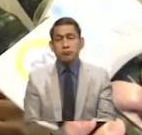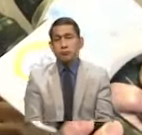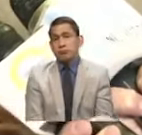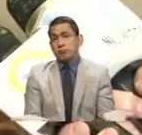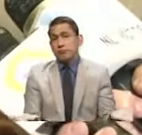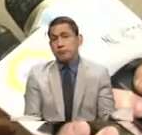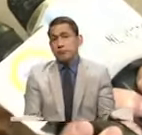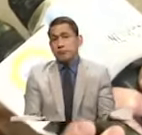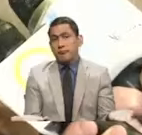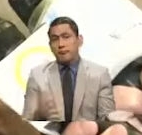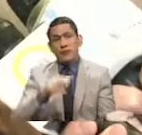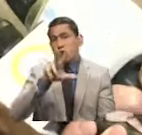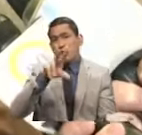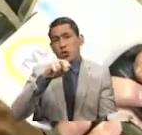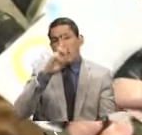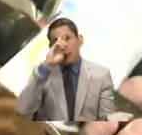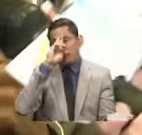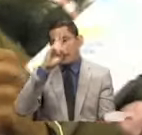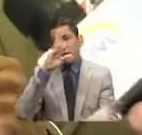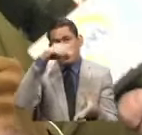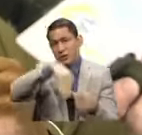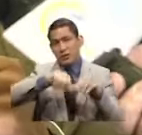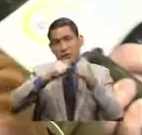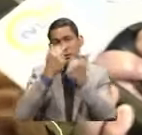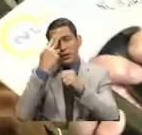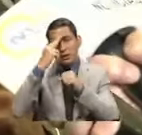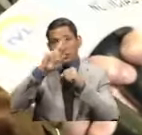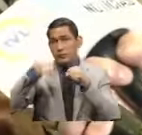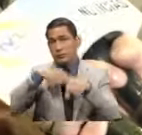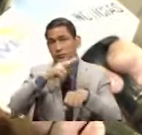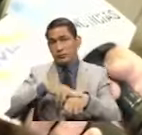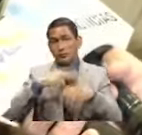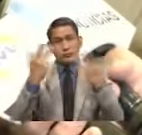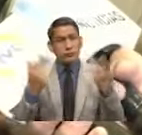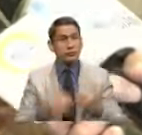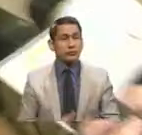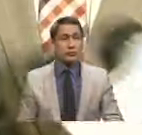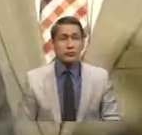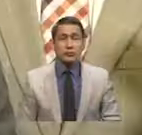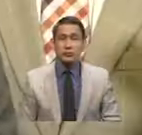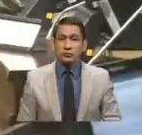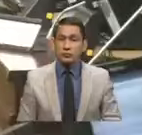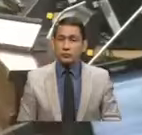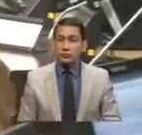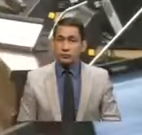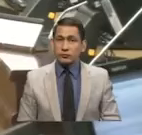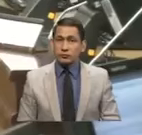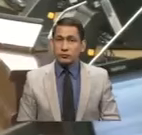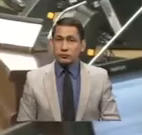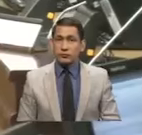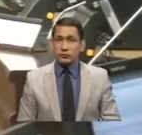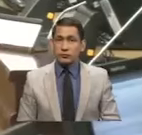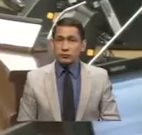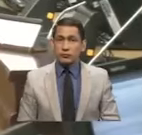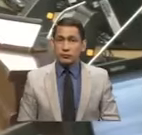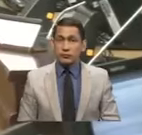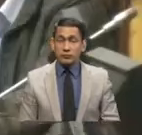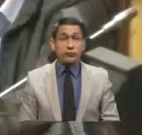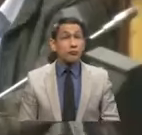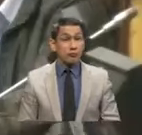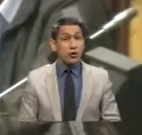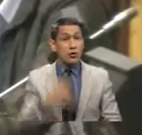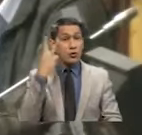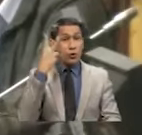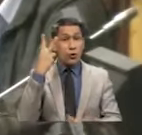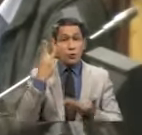se respeta en la Asamblea ni cuáles son los procesos para darles gusto a quienes están representando la presidencia. Ellos creen que atrás de esta segunda negativa